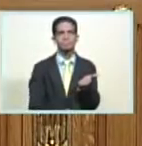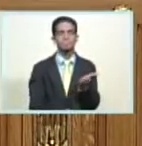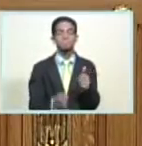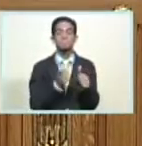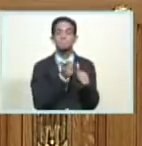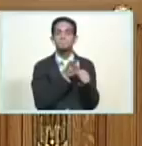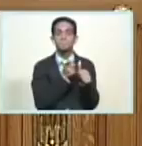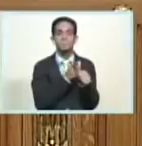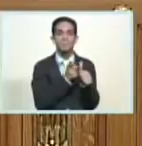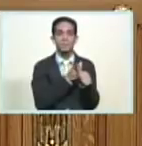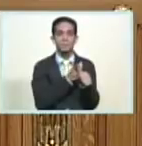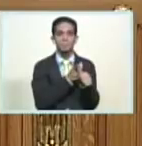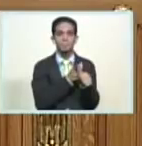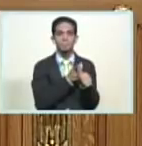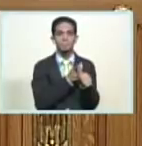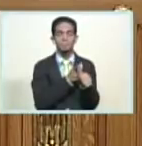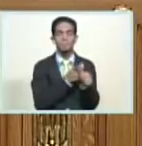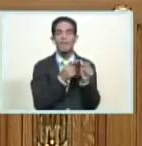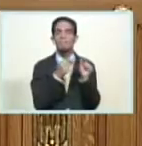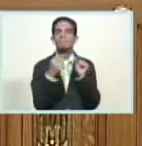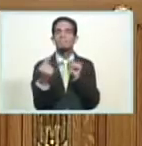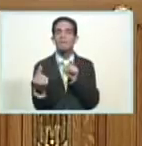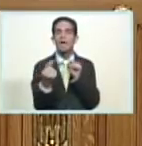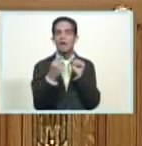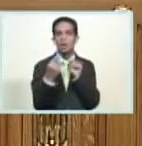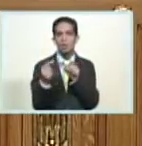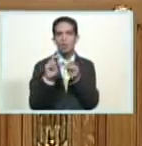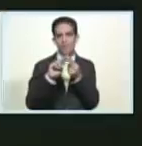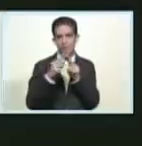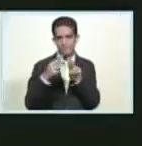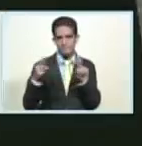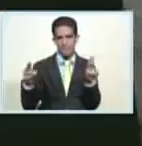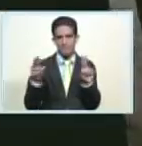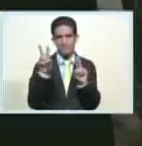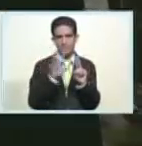Primera línea, el diálogo y la pacificación de Venezuela.